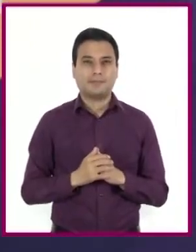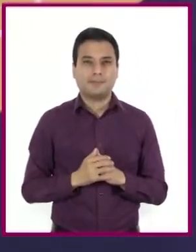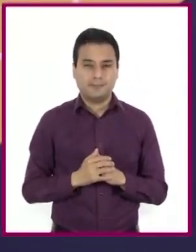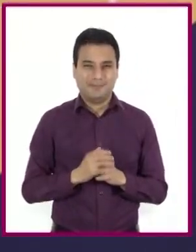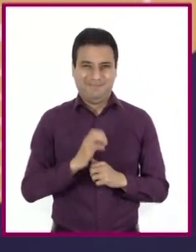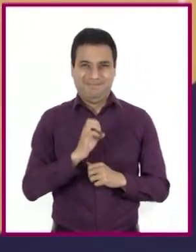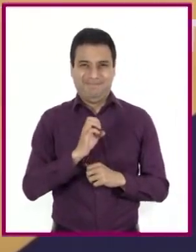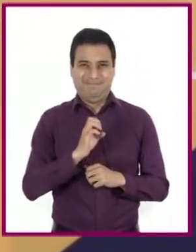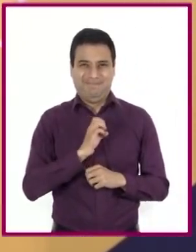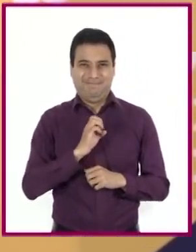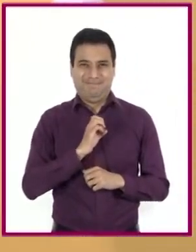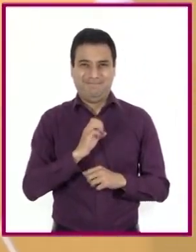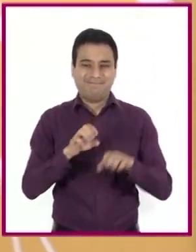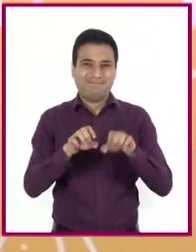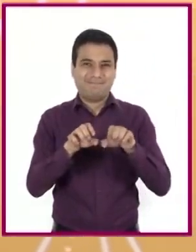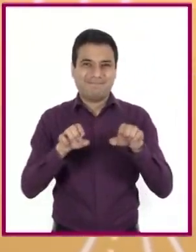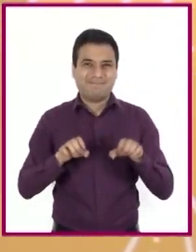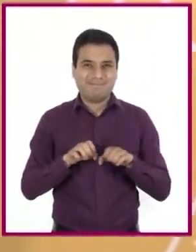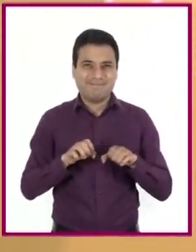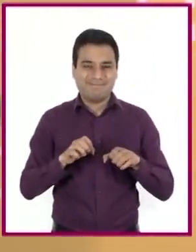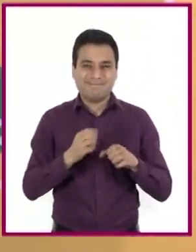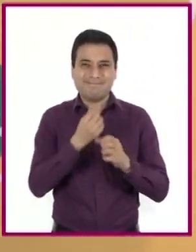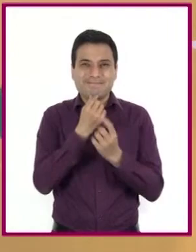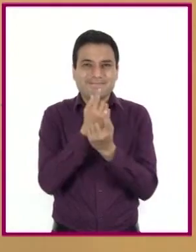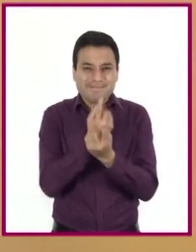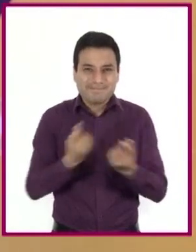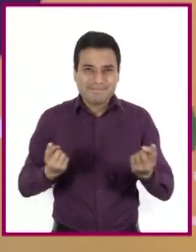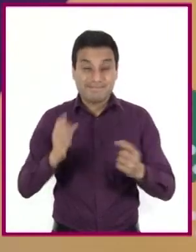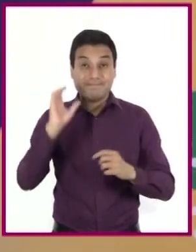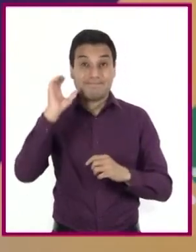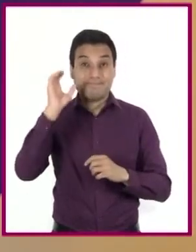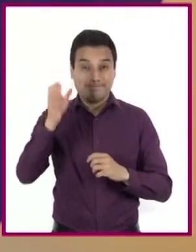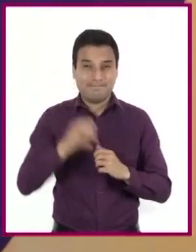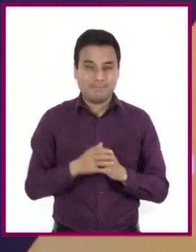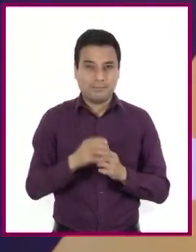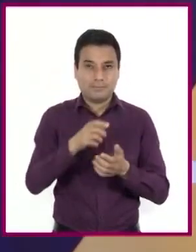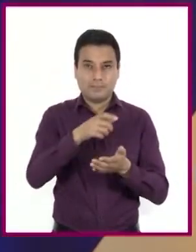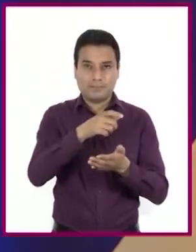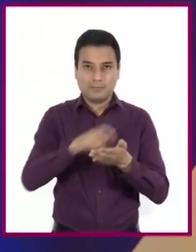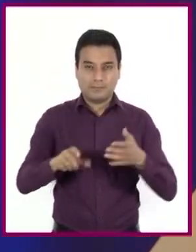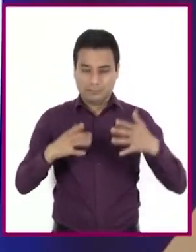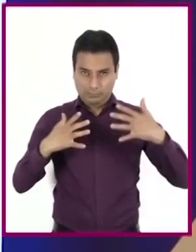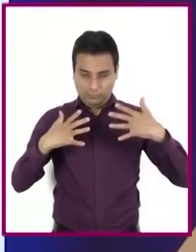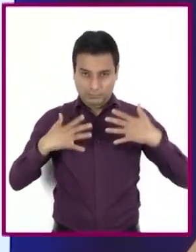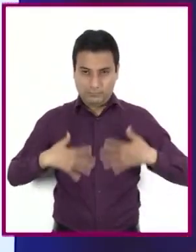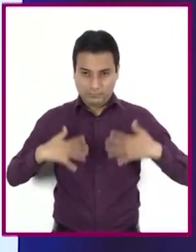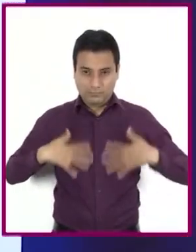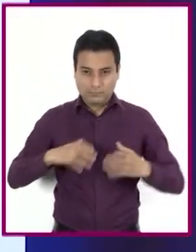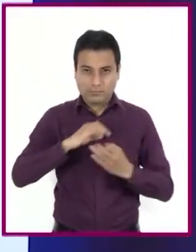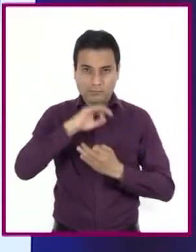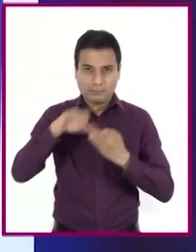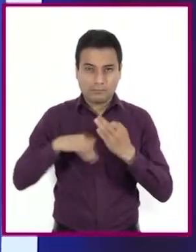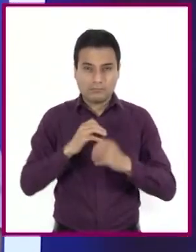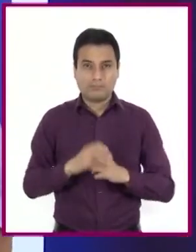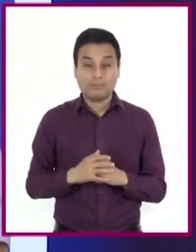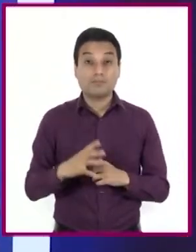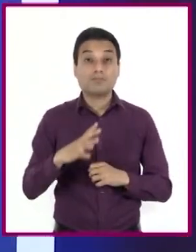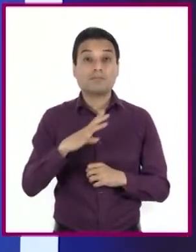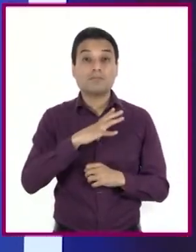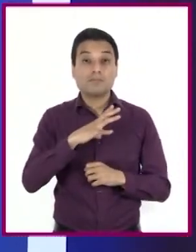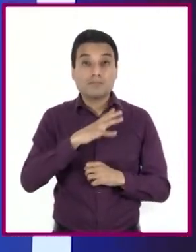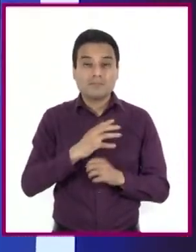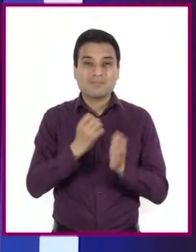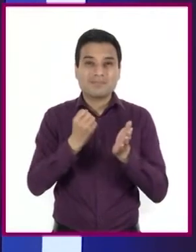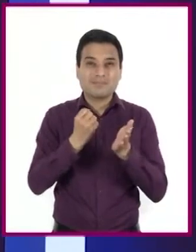del equipo infantil de fútbol americano va a comprar los uniformes de todo el equipo, pero solo hay tallas chica,